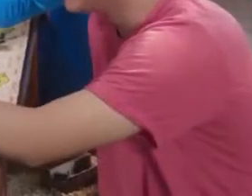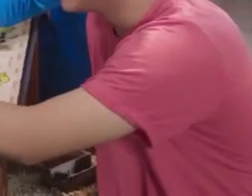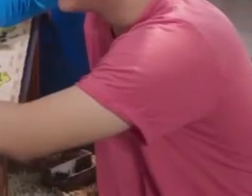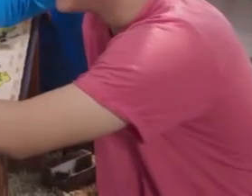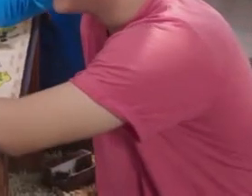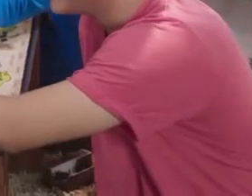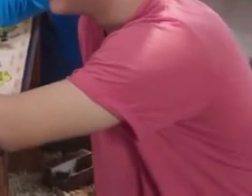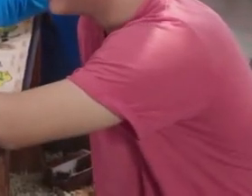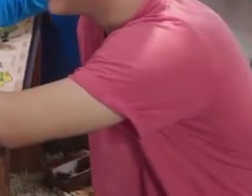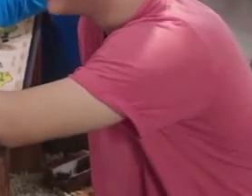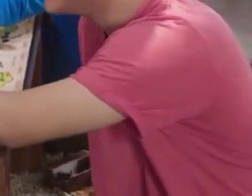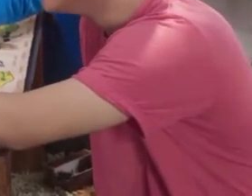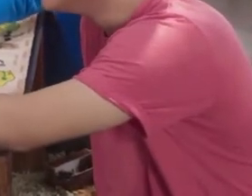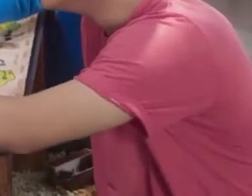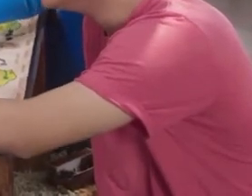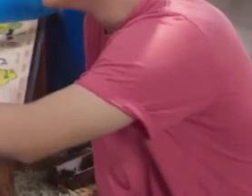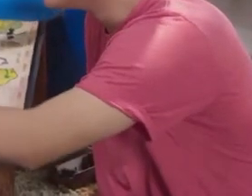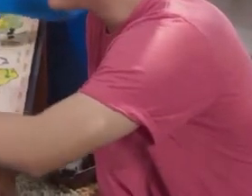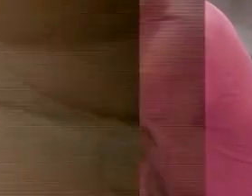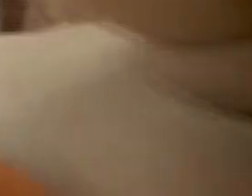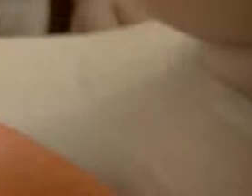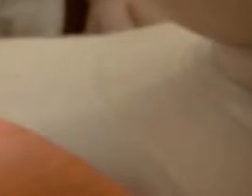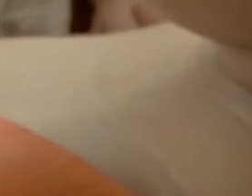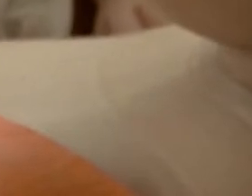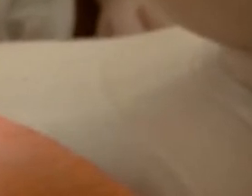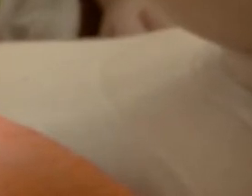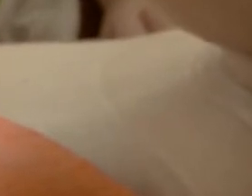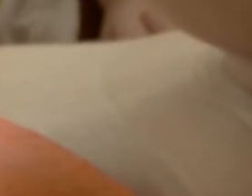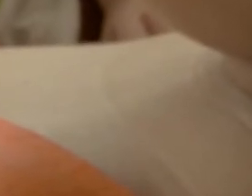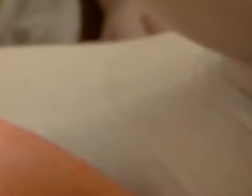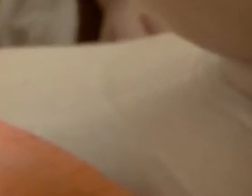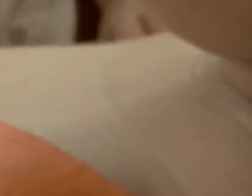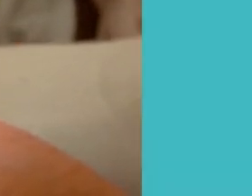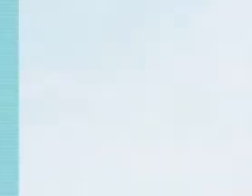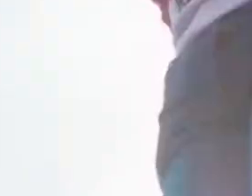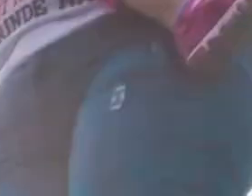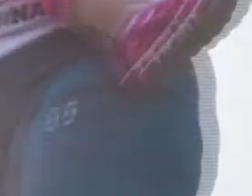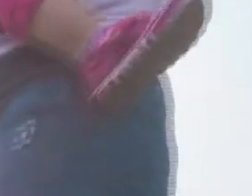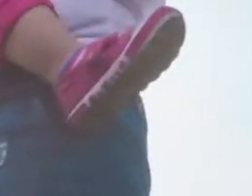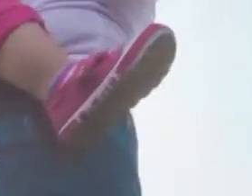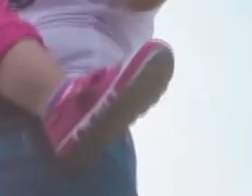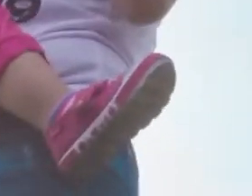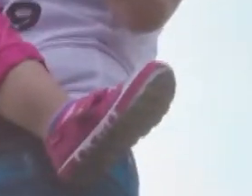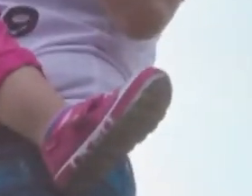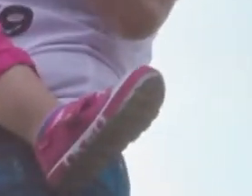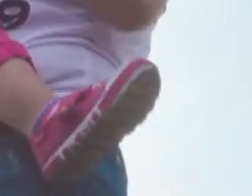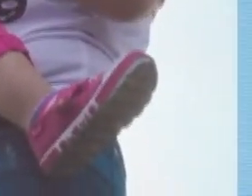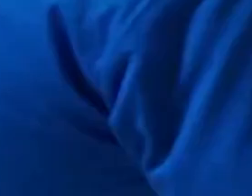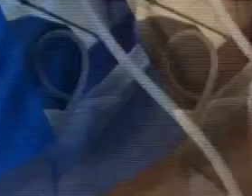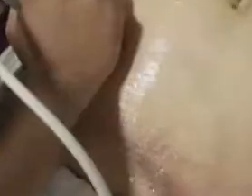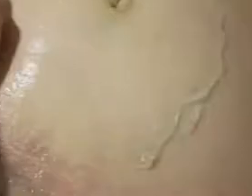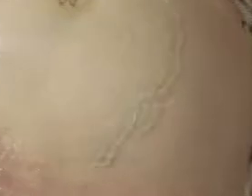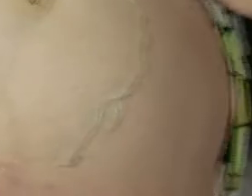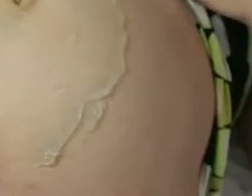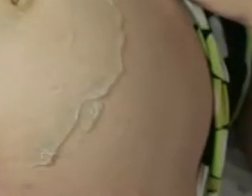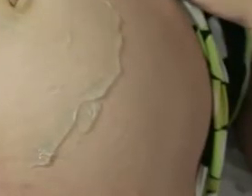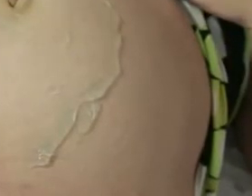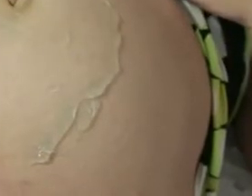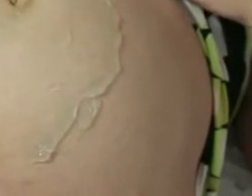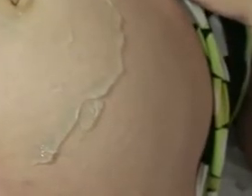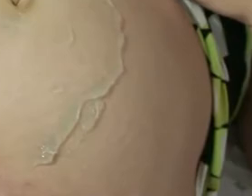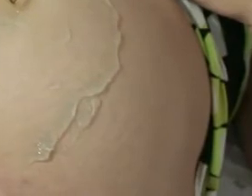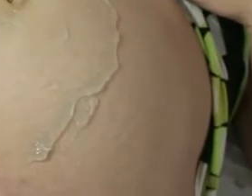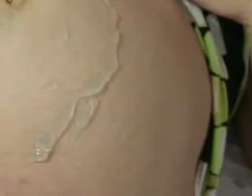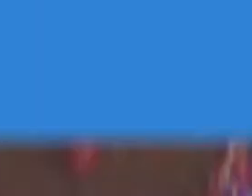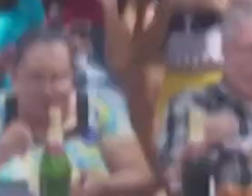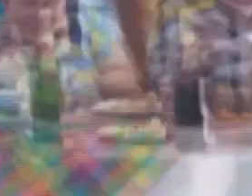Así vivimos, por gracia de Dios. Madres de Nicaragua, puro amor por la paz.